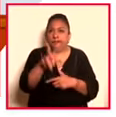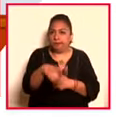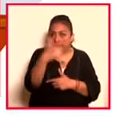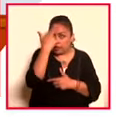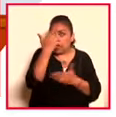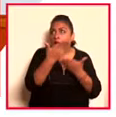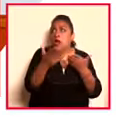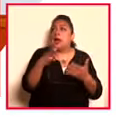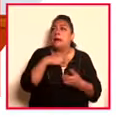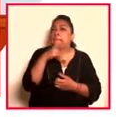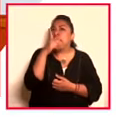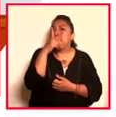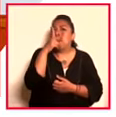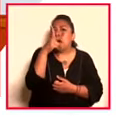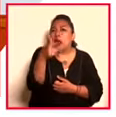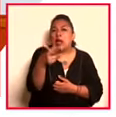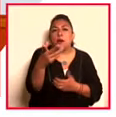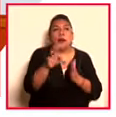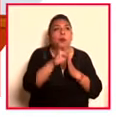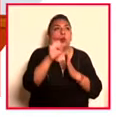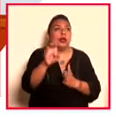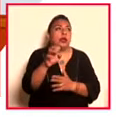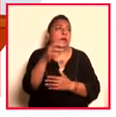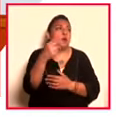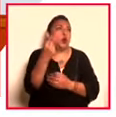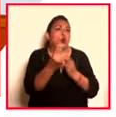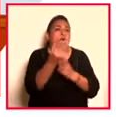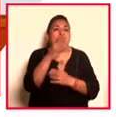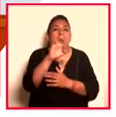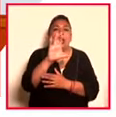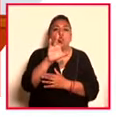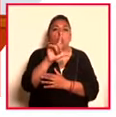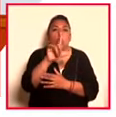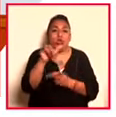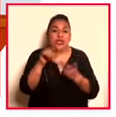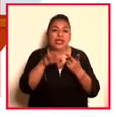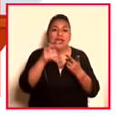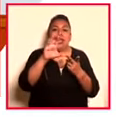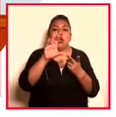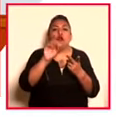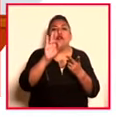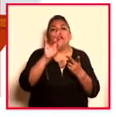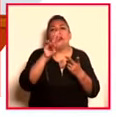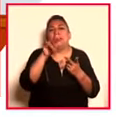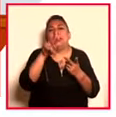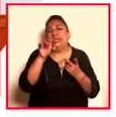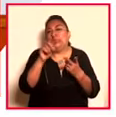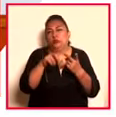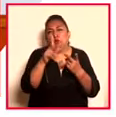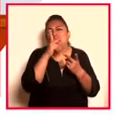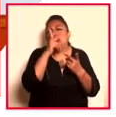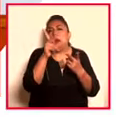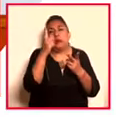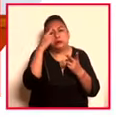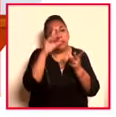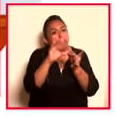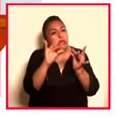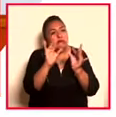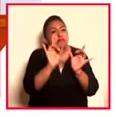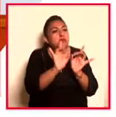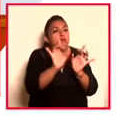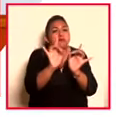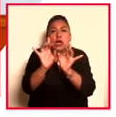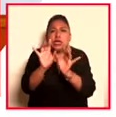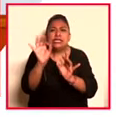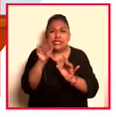como ecología y bueno, y muchas otras, ¿no? Ecofeminismos, en fin, palabras para describir situaciones que quizá ya estaban